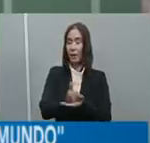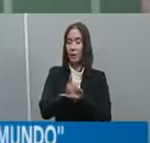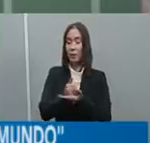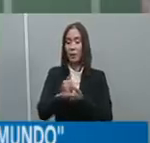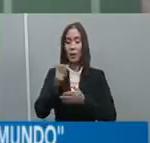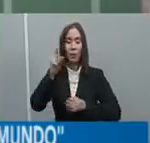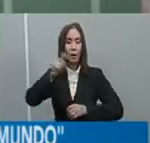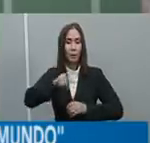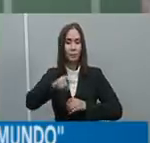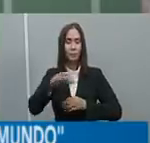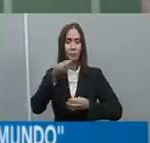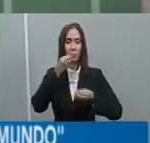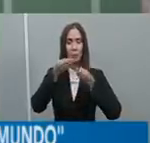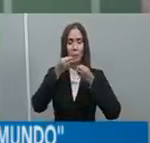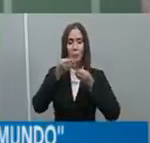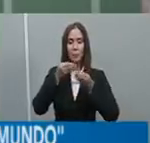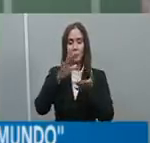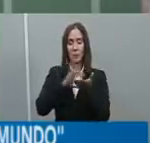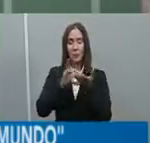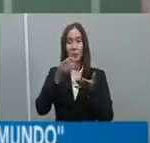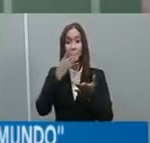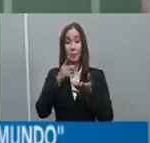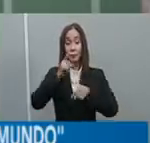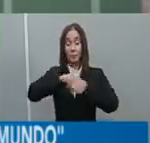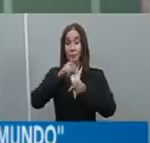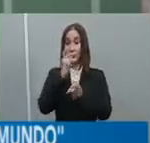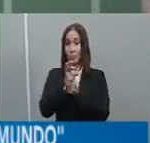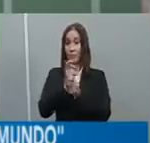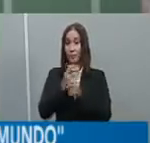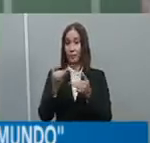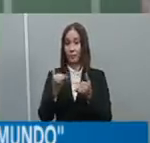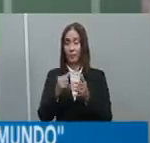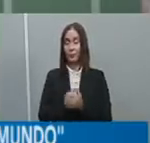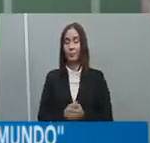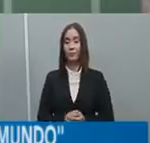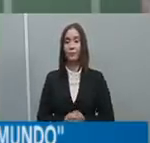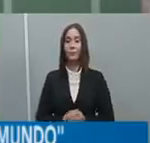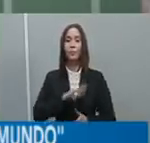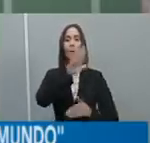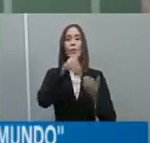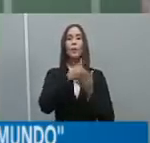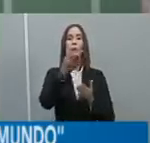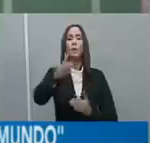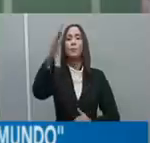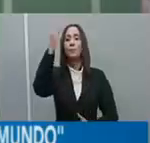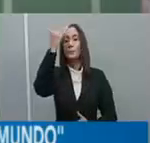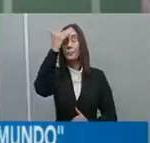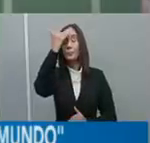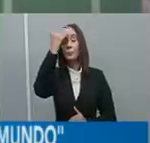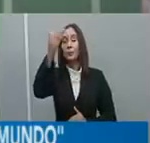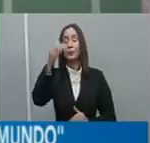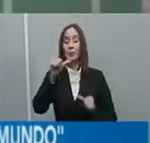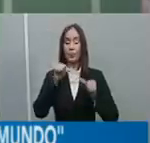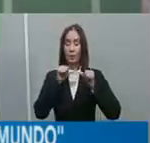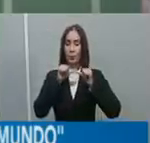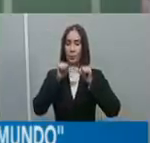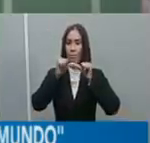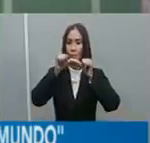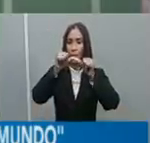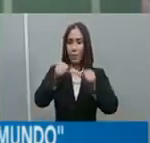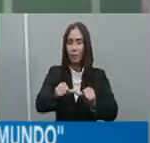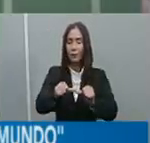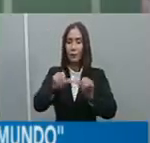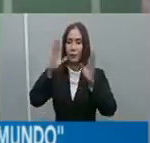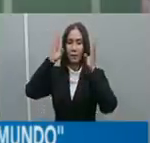cubiertas aún en momentos difíciles como estos. Pueden estar seguros, ese seguirá siendo nuestro